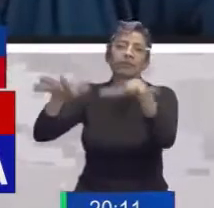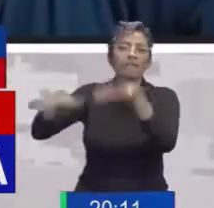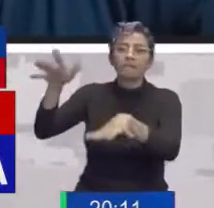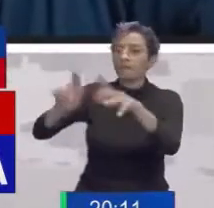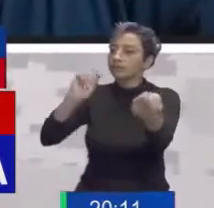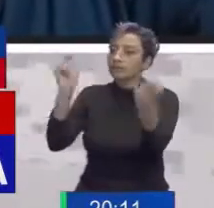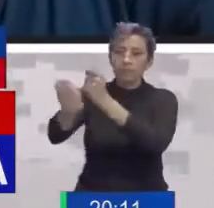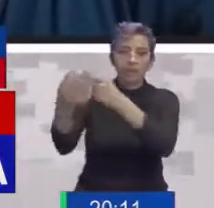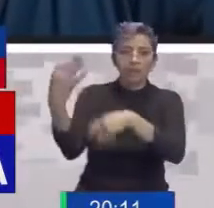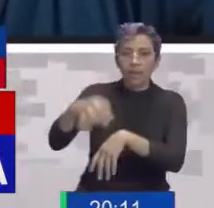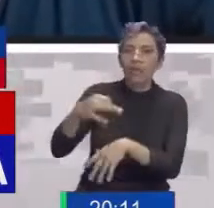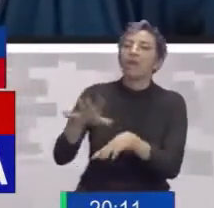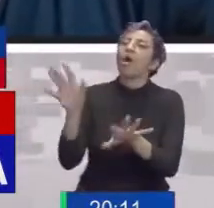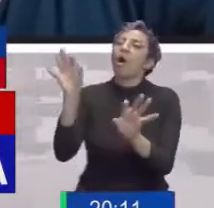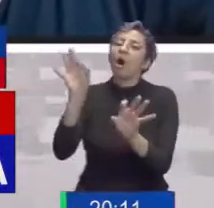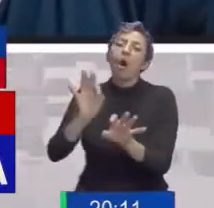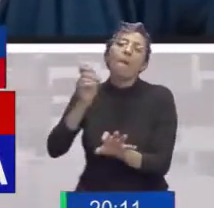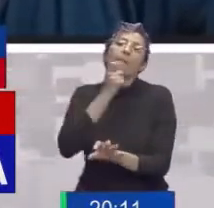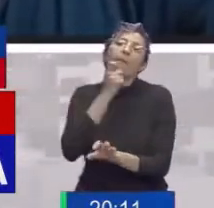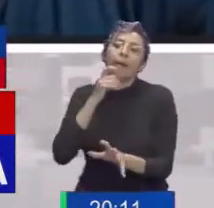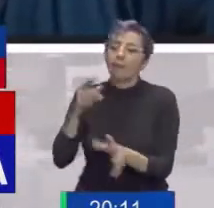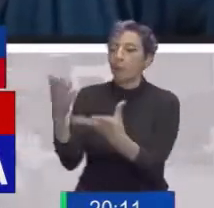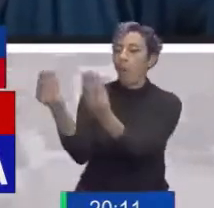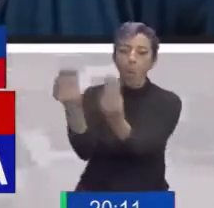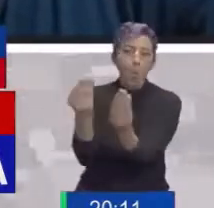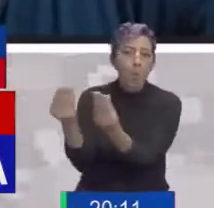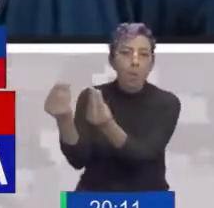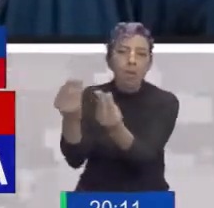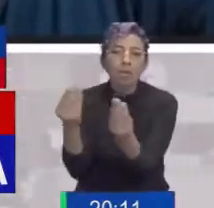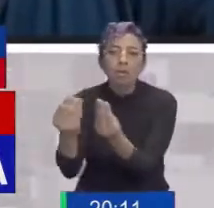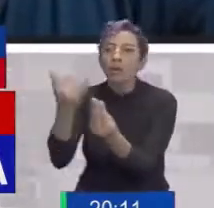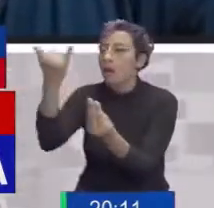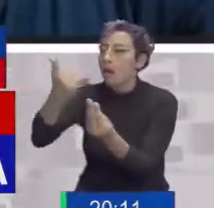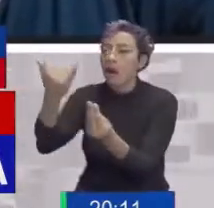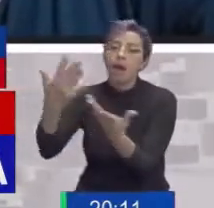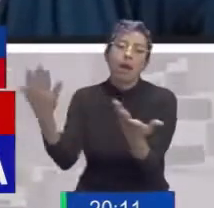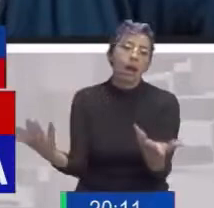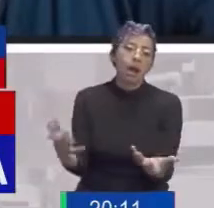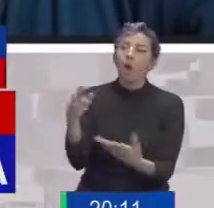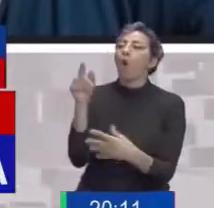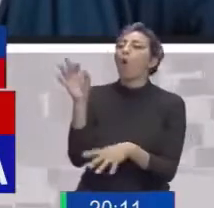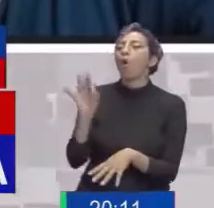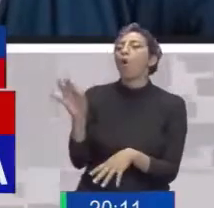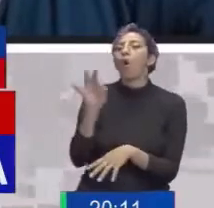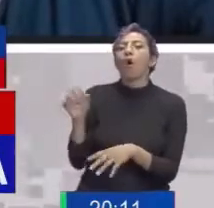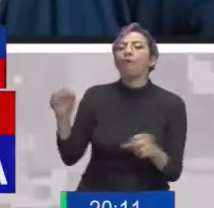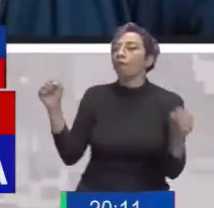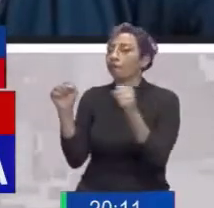frío, calor, humedad, exposición a cosas que a los chiquitos en estas condiciones no les harían